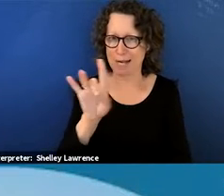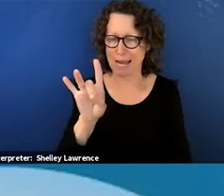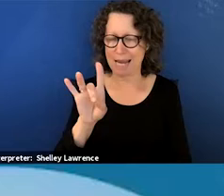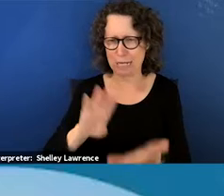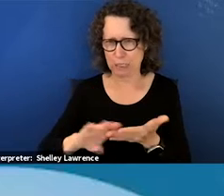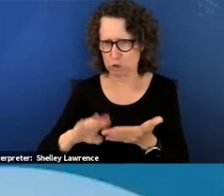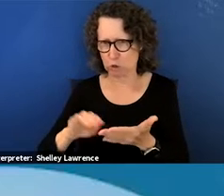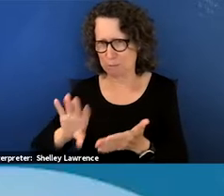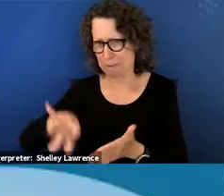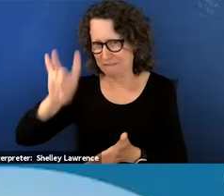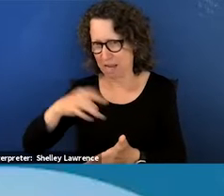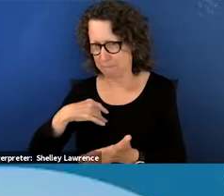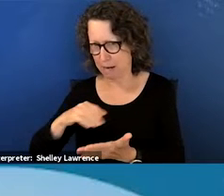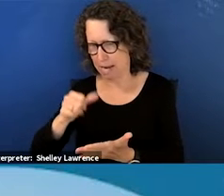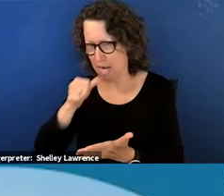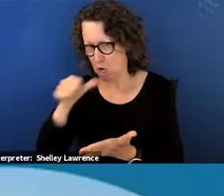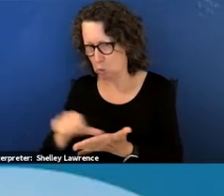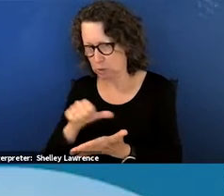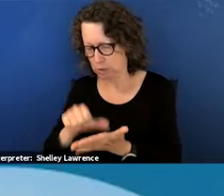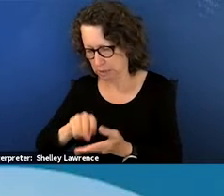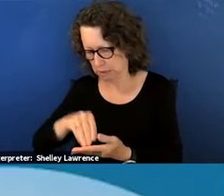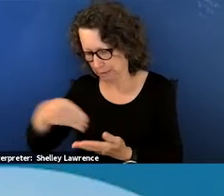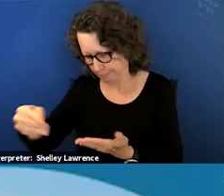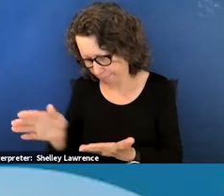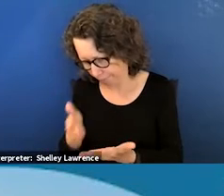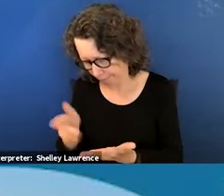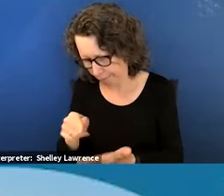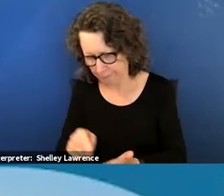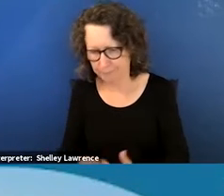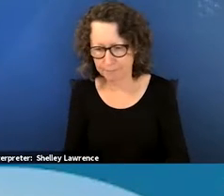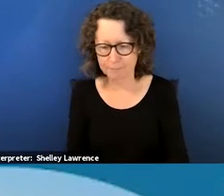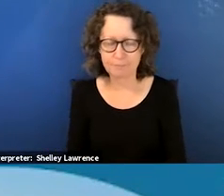COVID-19. Un momento en lo que busco aquí mis apuntes.